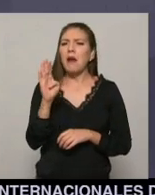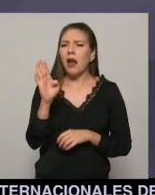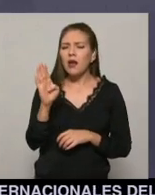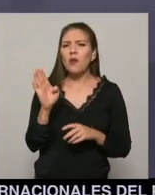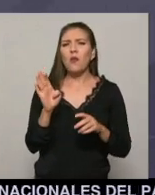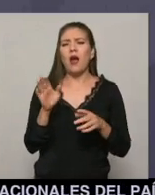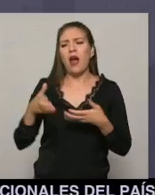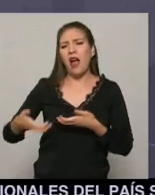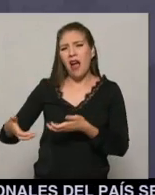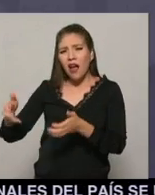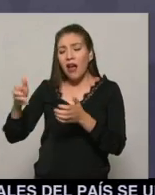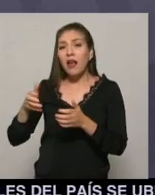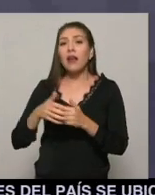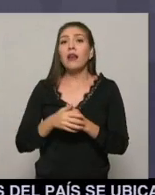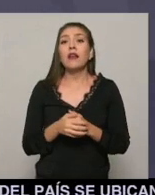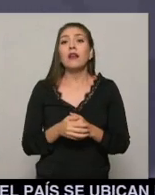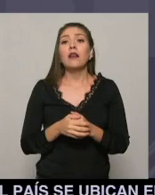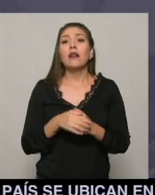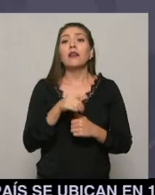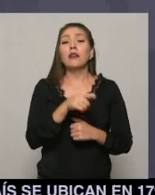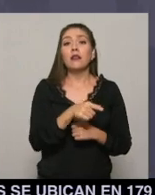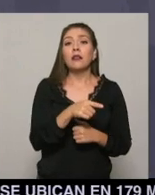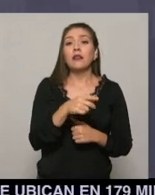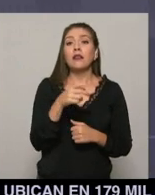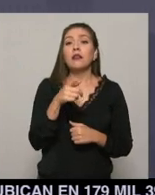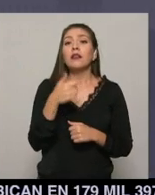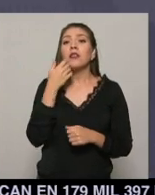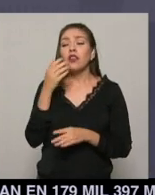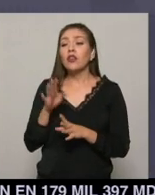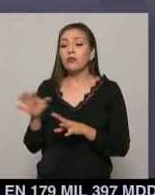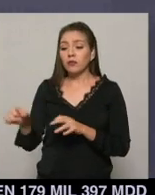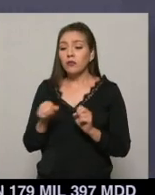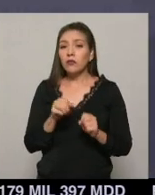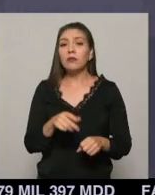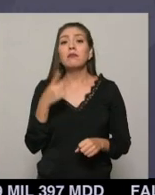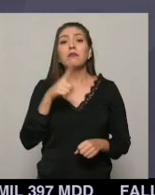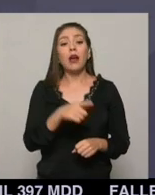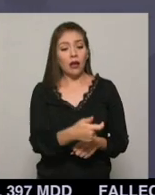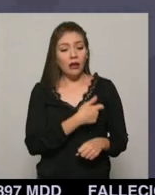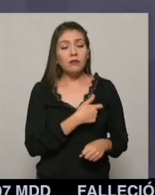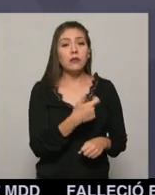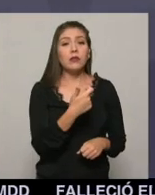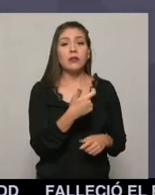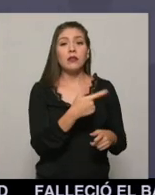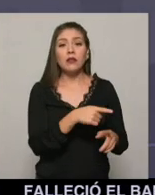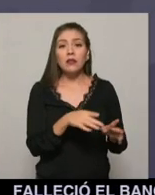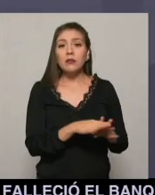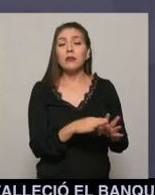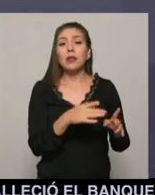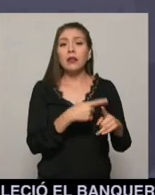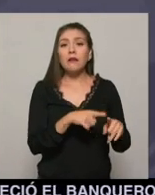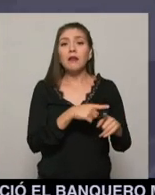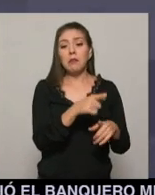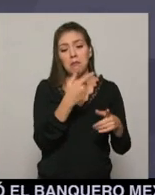pública, y ahí el objetivo es la extorsión, y estos